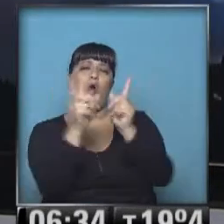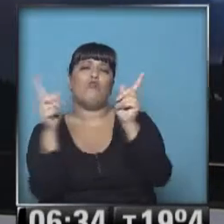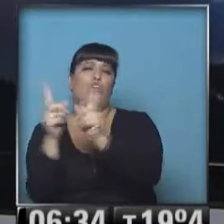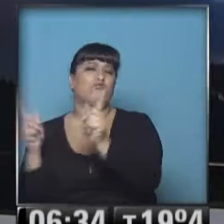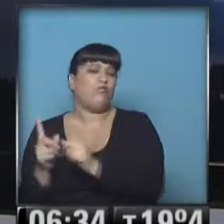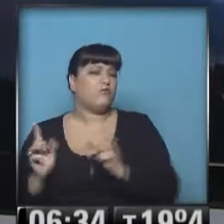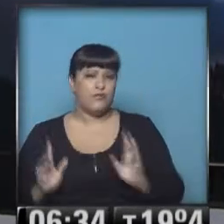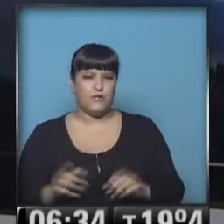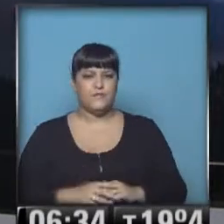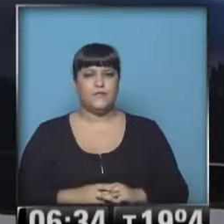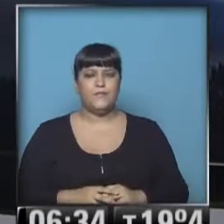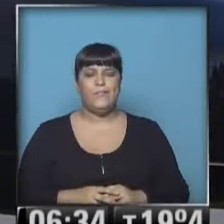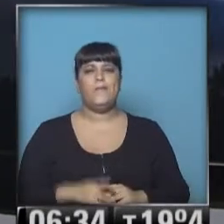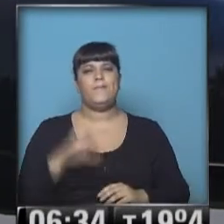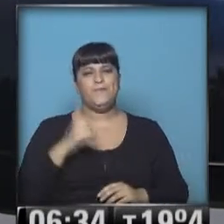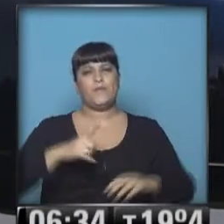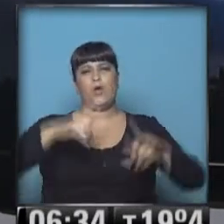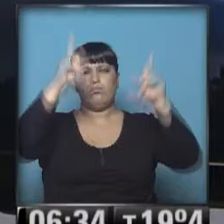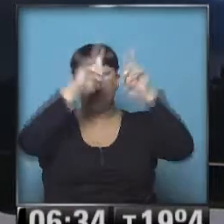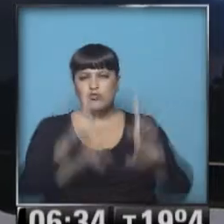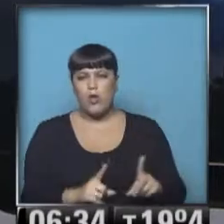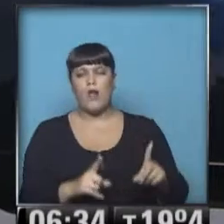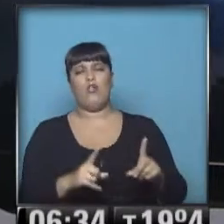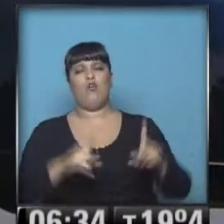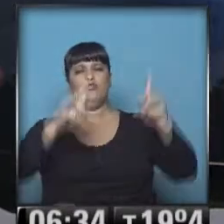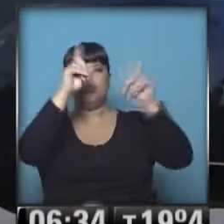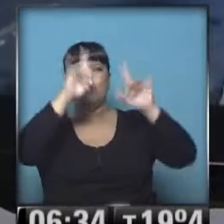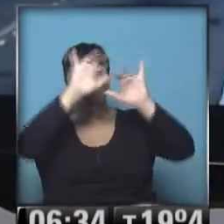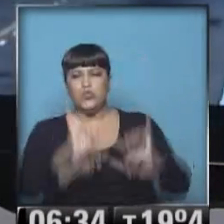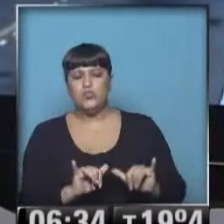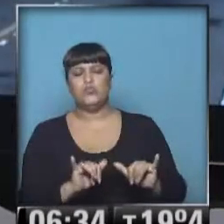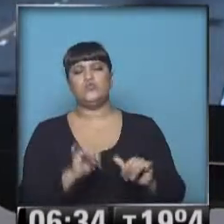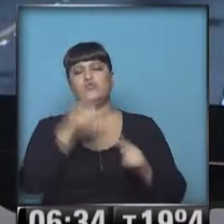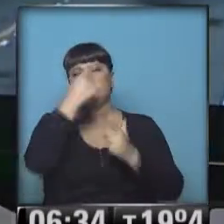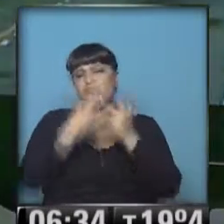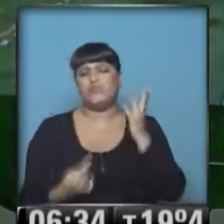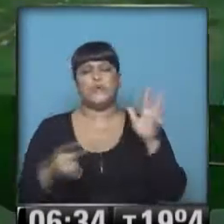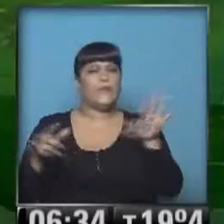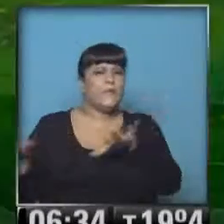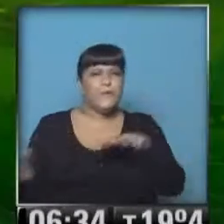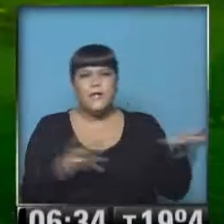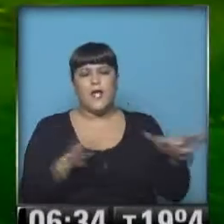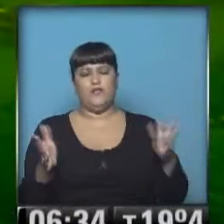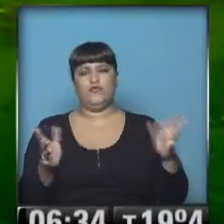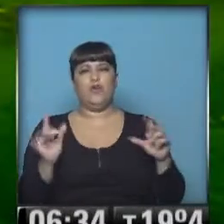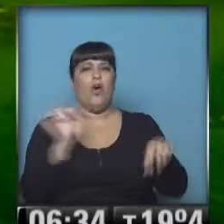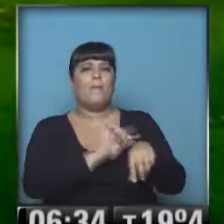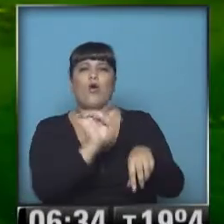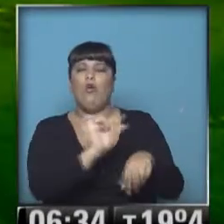tormentas de a ratos, ¿eh? Con truenos, relámpagos y todo, ráfagas de viento de a